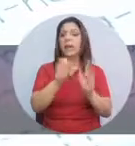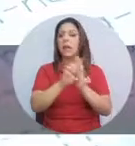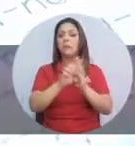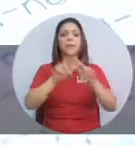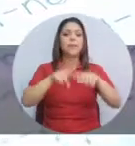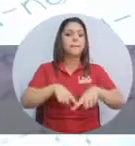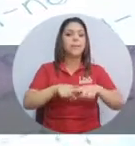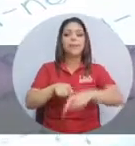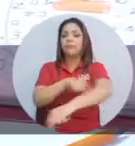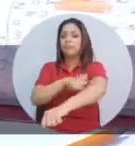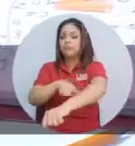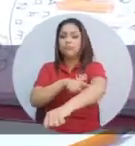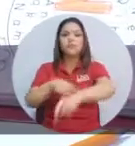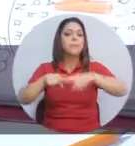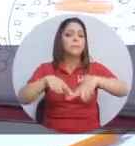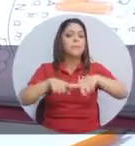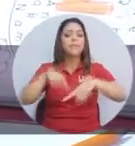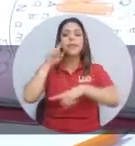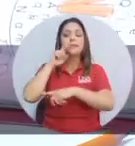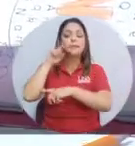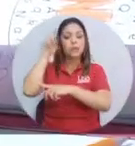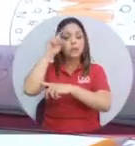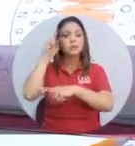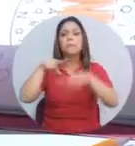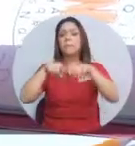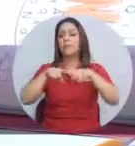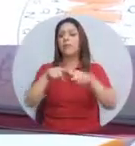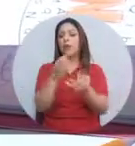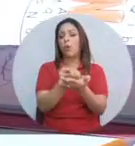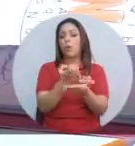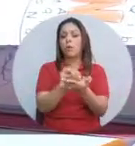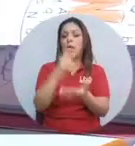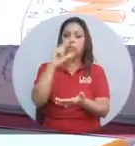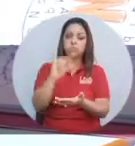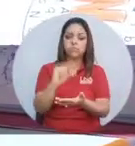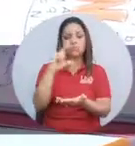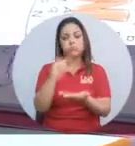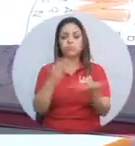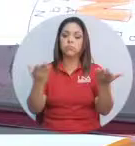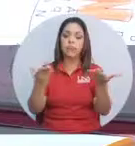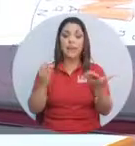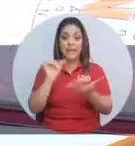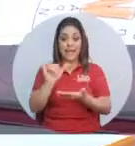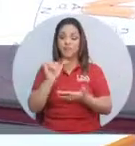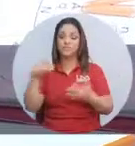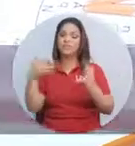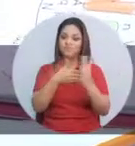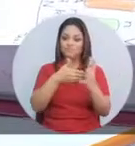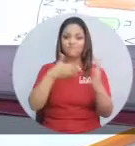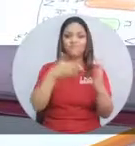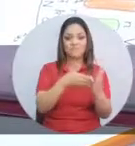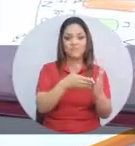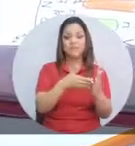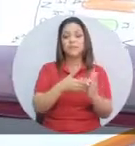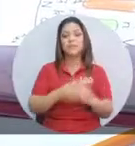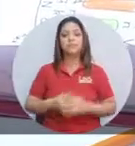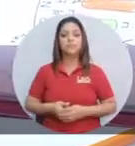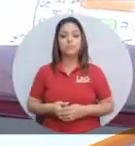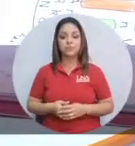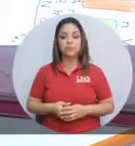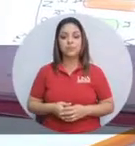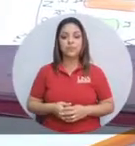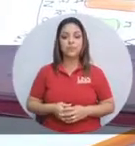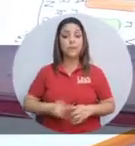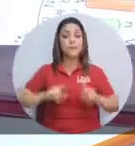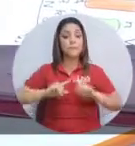a etnia, condición socioeconómica. Todas estas se mezclan con una gran diferencia.